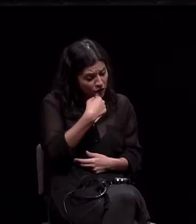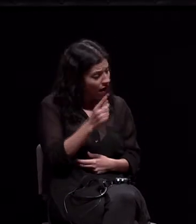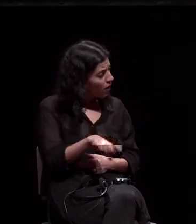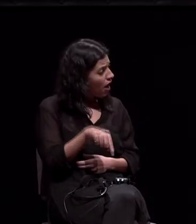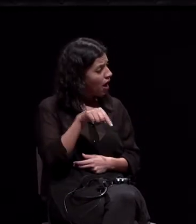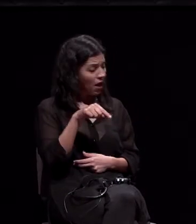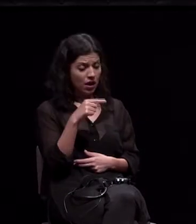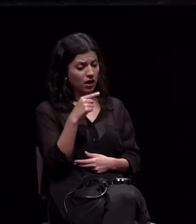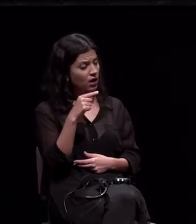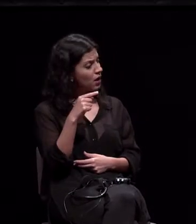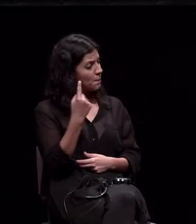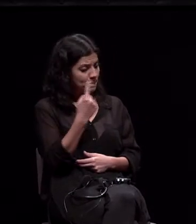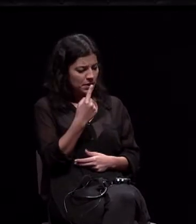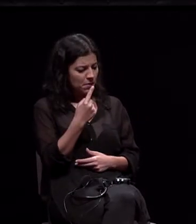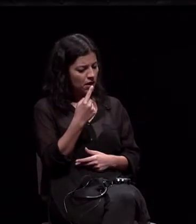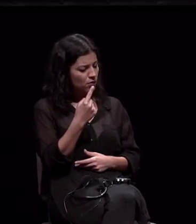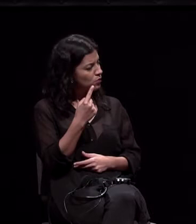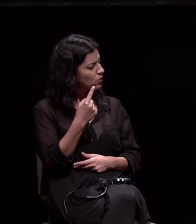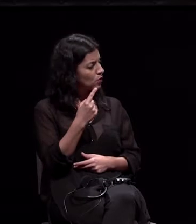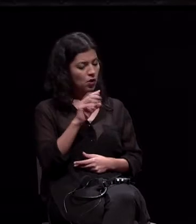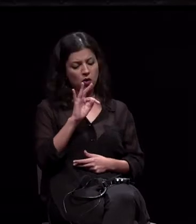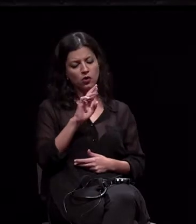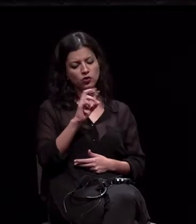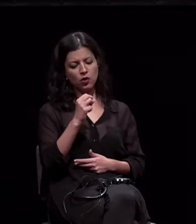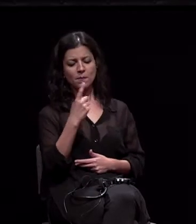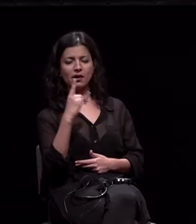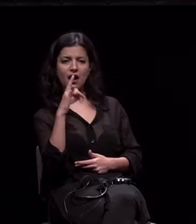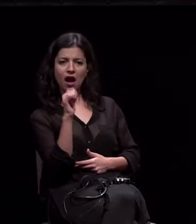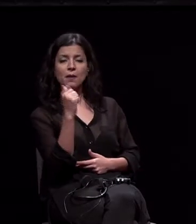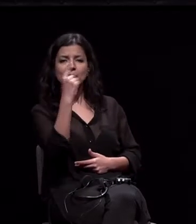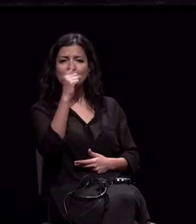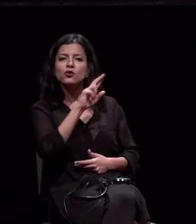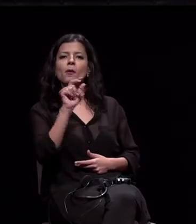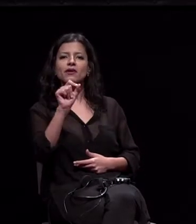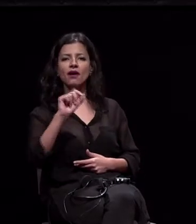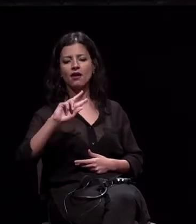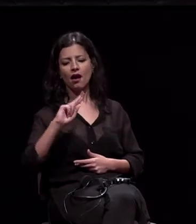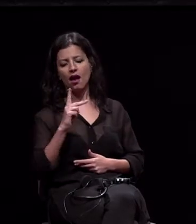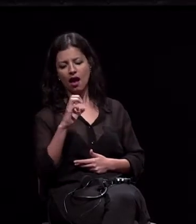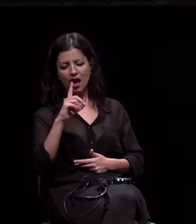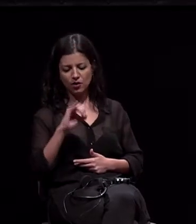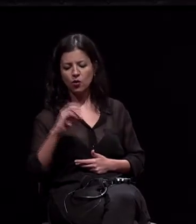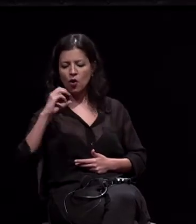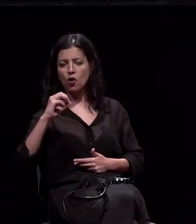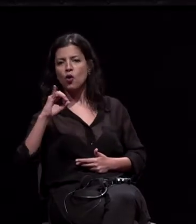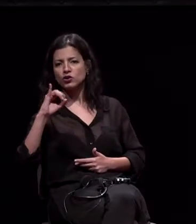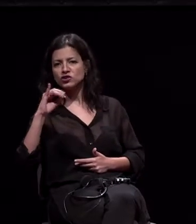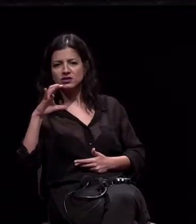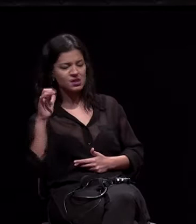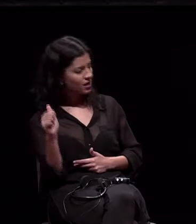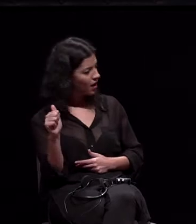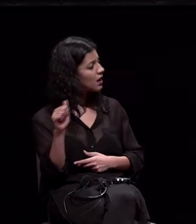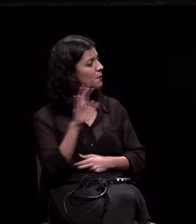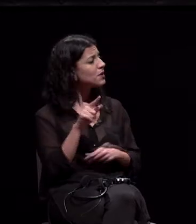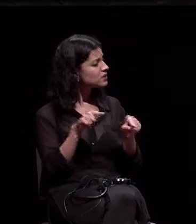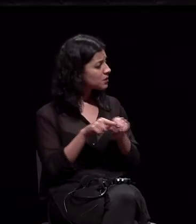del lugar, y justamente la Tropicale Oiticica es muy ejemplar en ese sentido, pero también es un